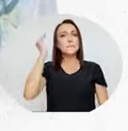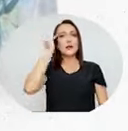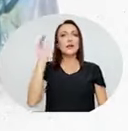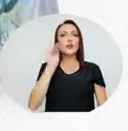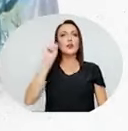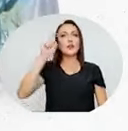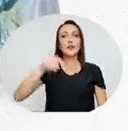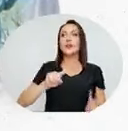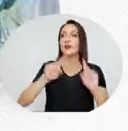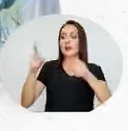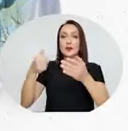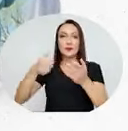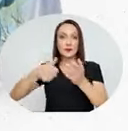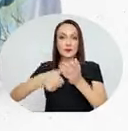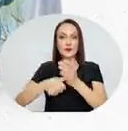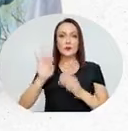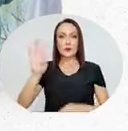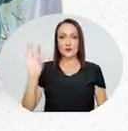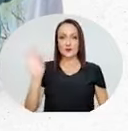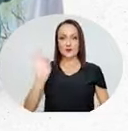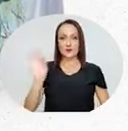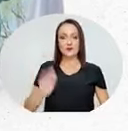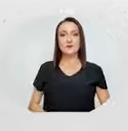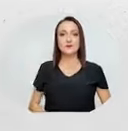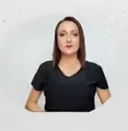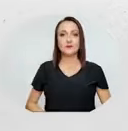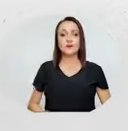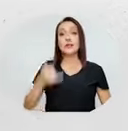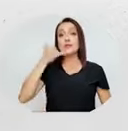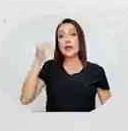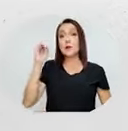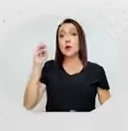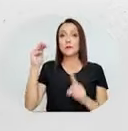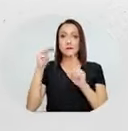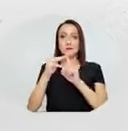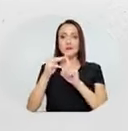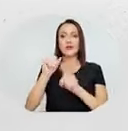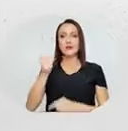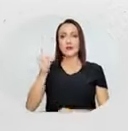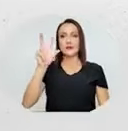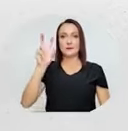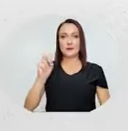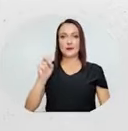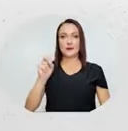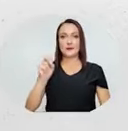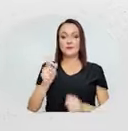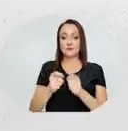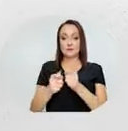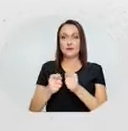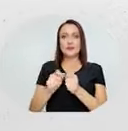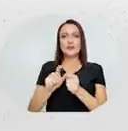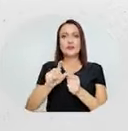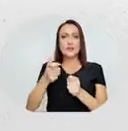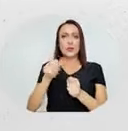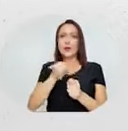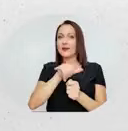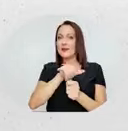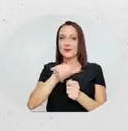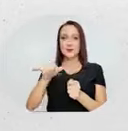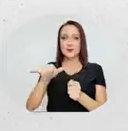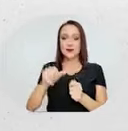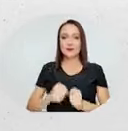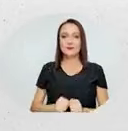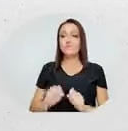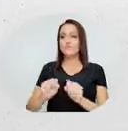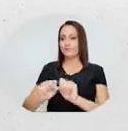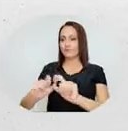Para conocer dónde le corresponde votar este 4 de febrero, llame o envíe un SMS al 1020 y digite su número de cédula